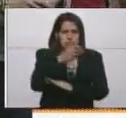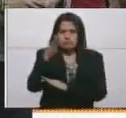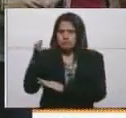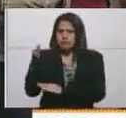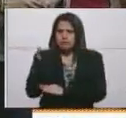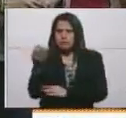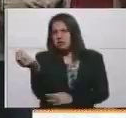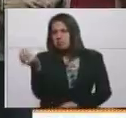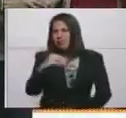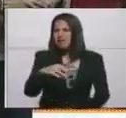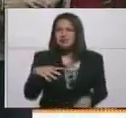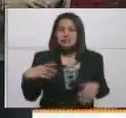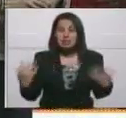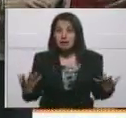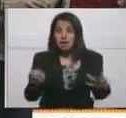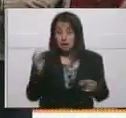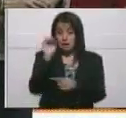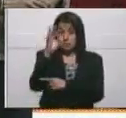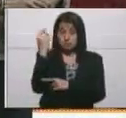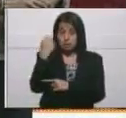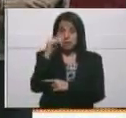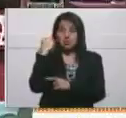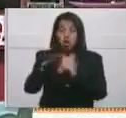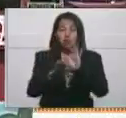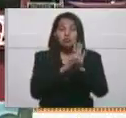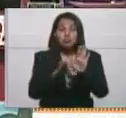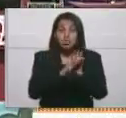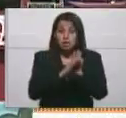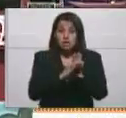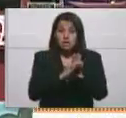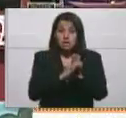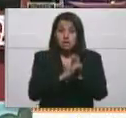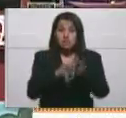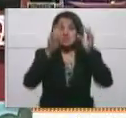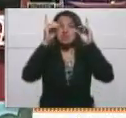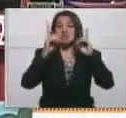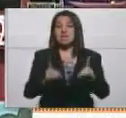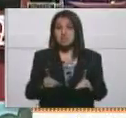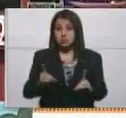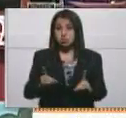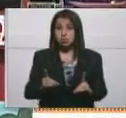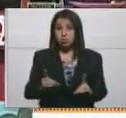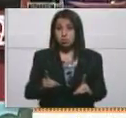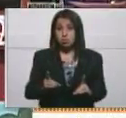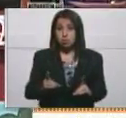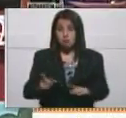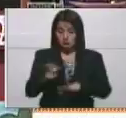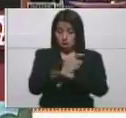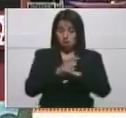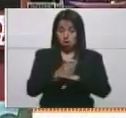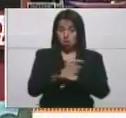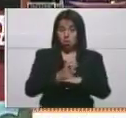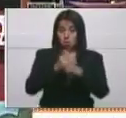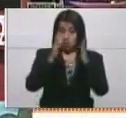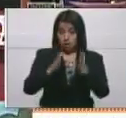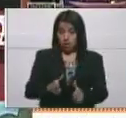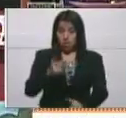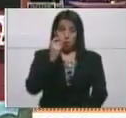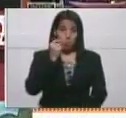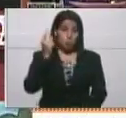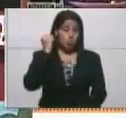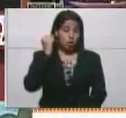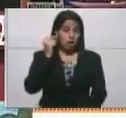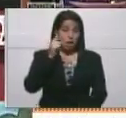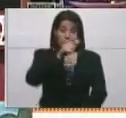más, la Asamblea Nacional Constituyente decidió que los gobernadores y gobernadoras que el pueblo